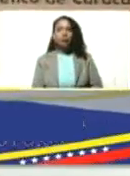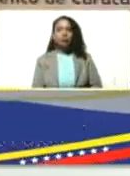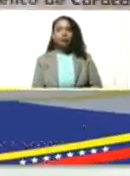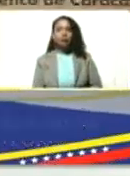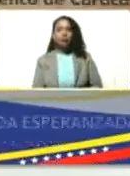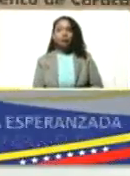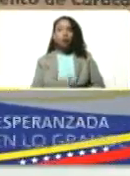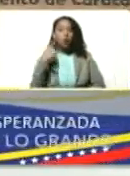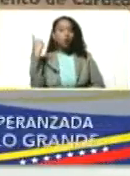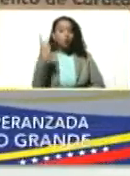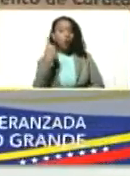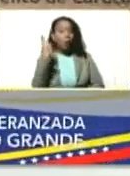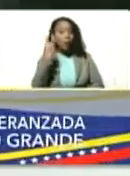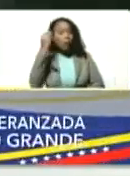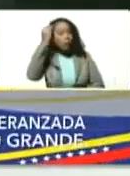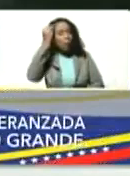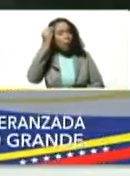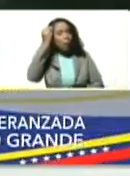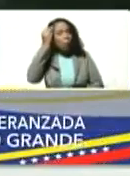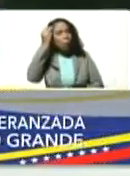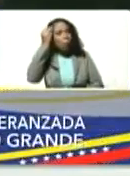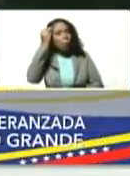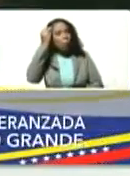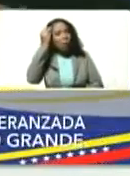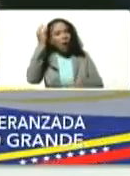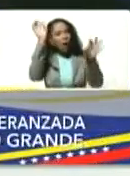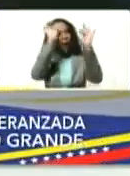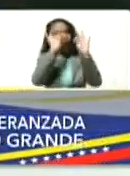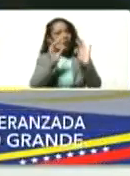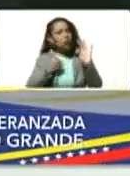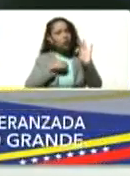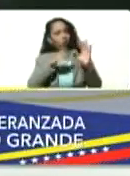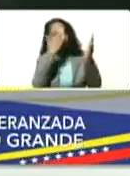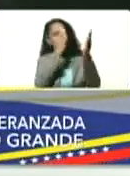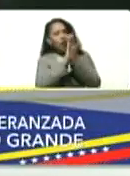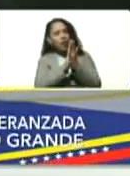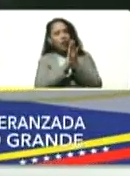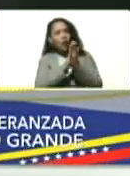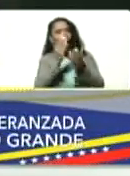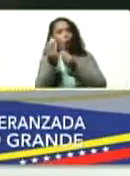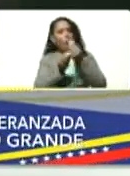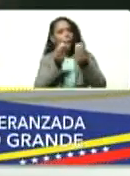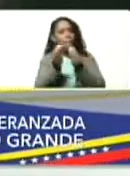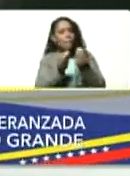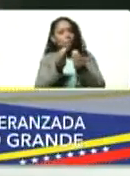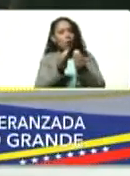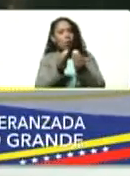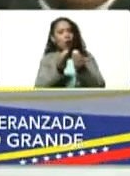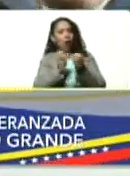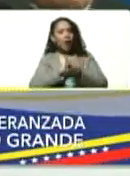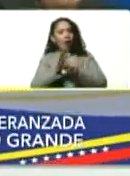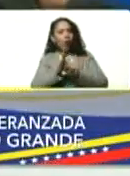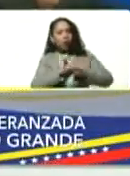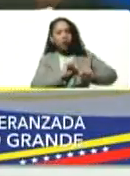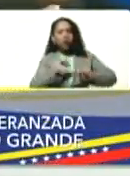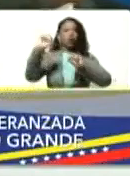Nada más pensemos en la forma que nosotros enfrentamos el coronavirus.